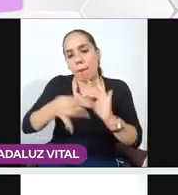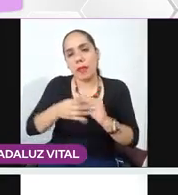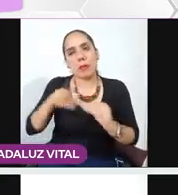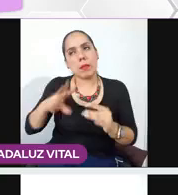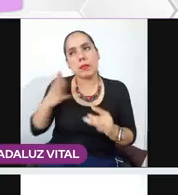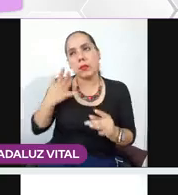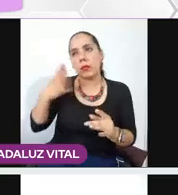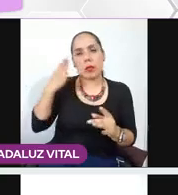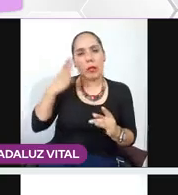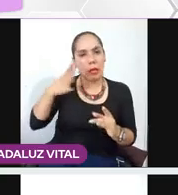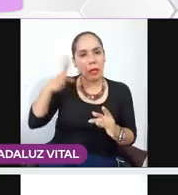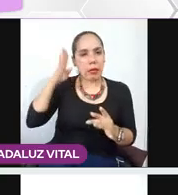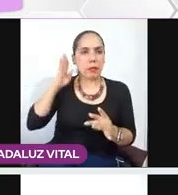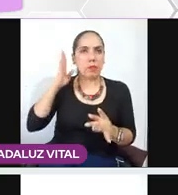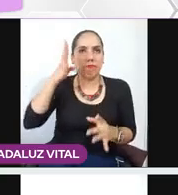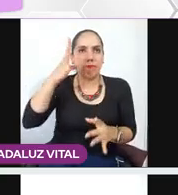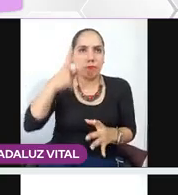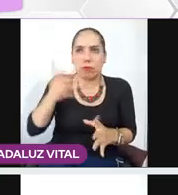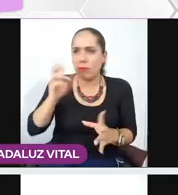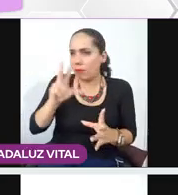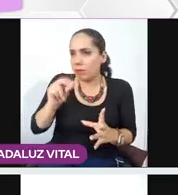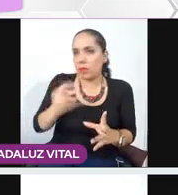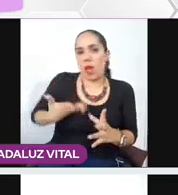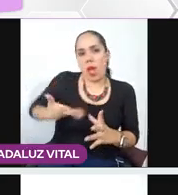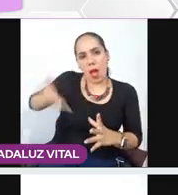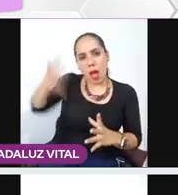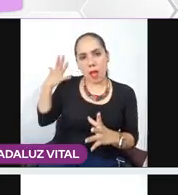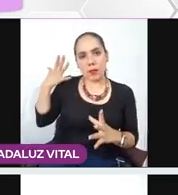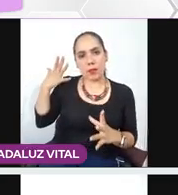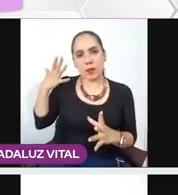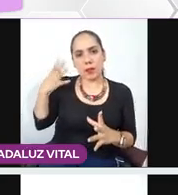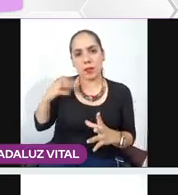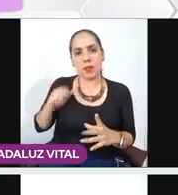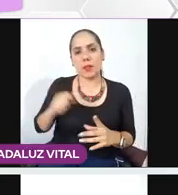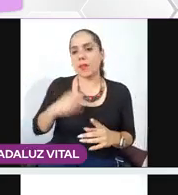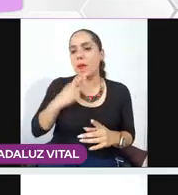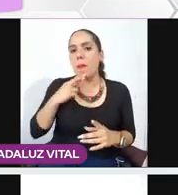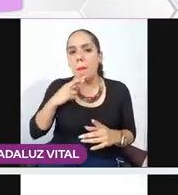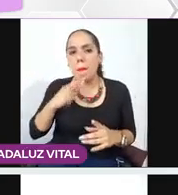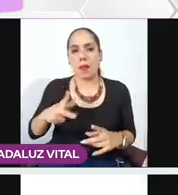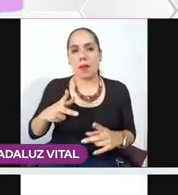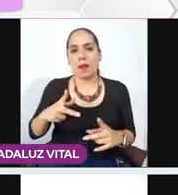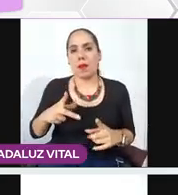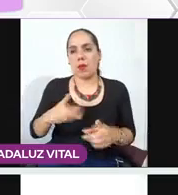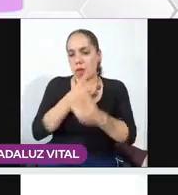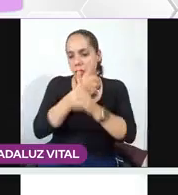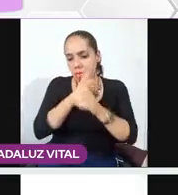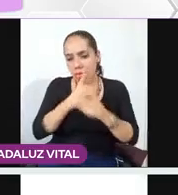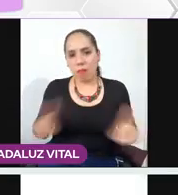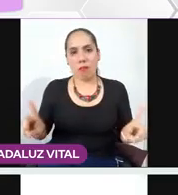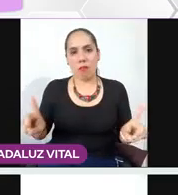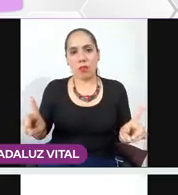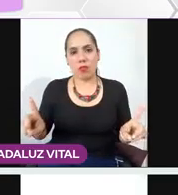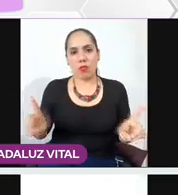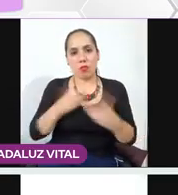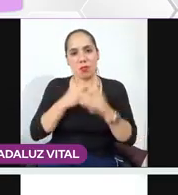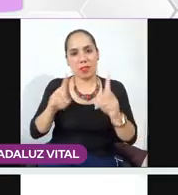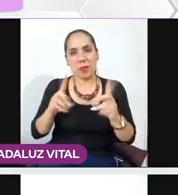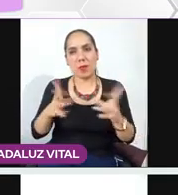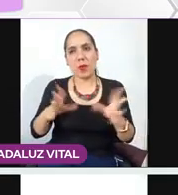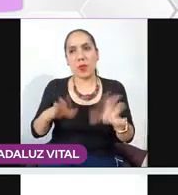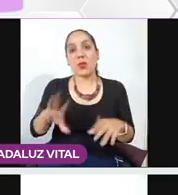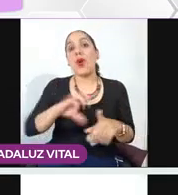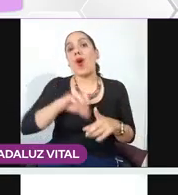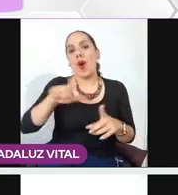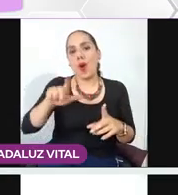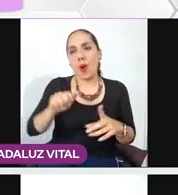violencia, ahora tanta la cosa que yo vivía que yo decía en qué momento y cuando se separaron nos aliviamos como familia, ¿no? Entonces, sí,